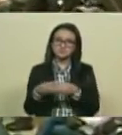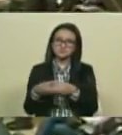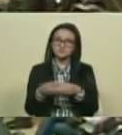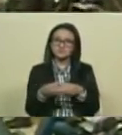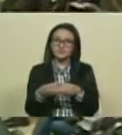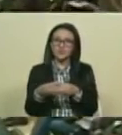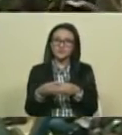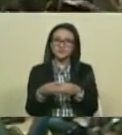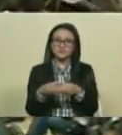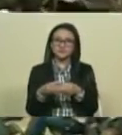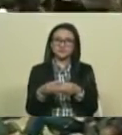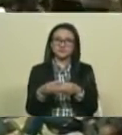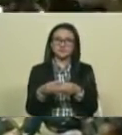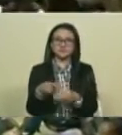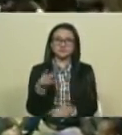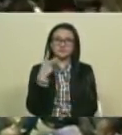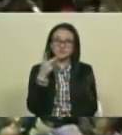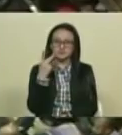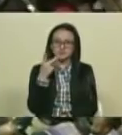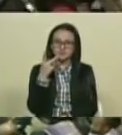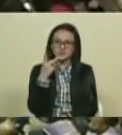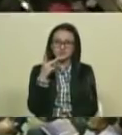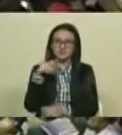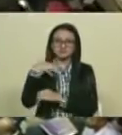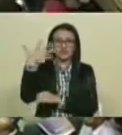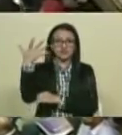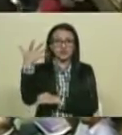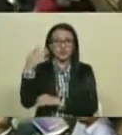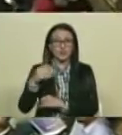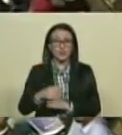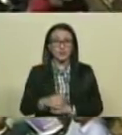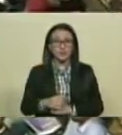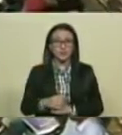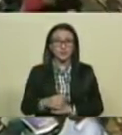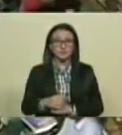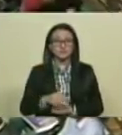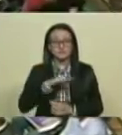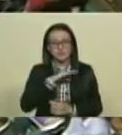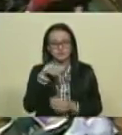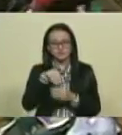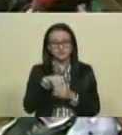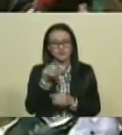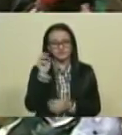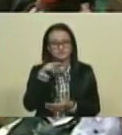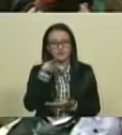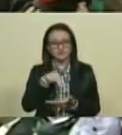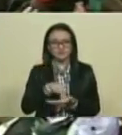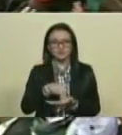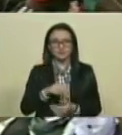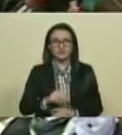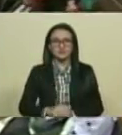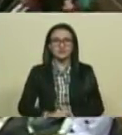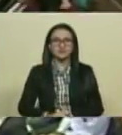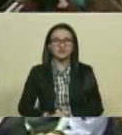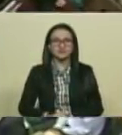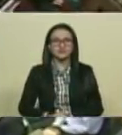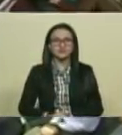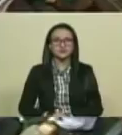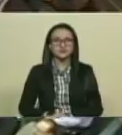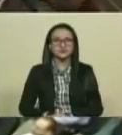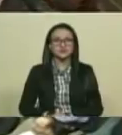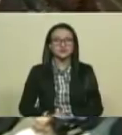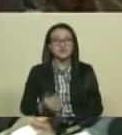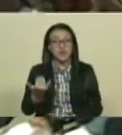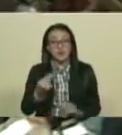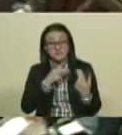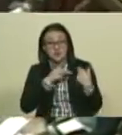Presidente de la Comisión de Política Exterior de la Asamblea Nacional, donde redactó